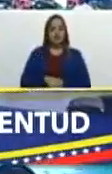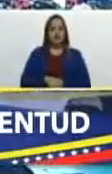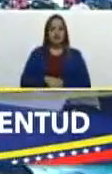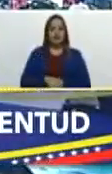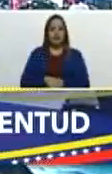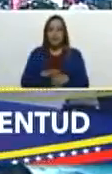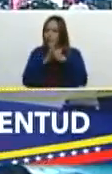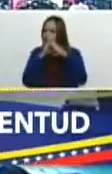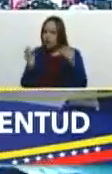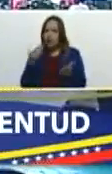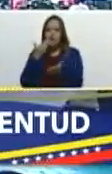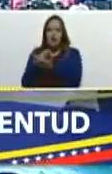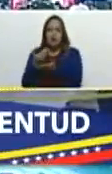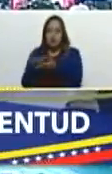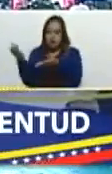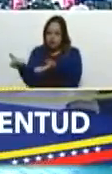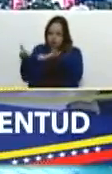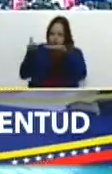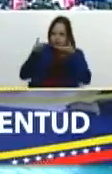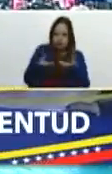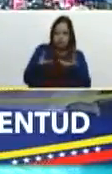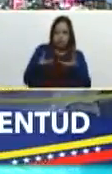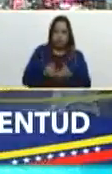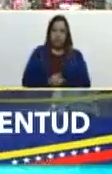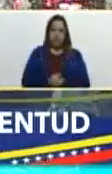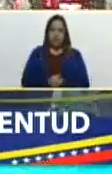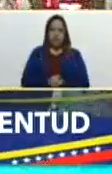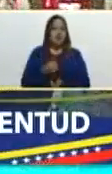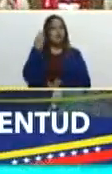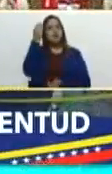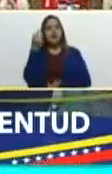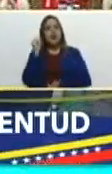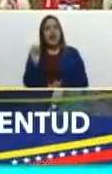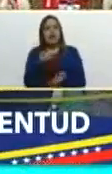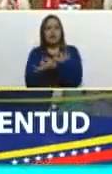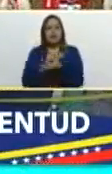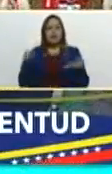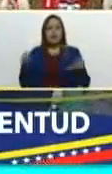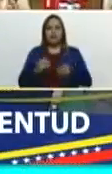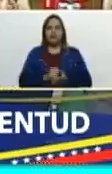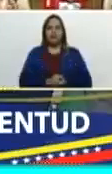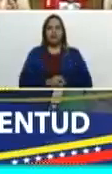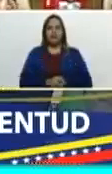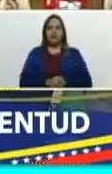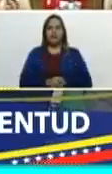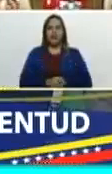todas sus propuestas. Creo que es un éxito. Ahora